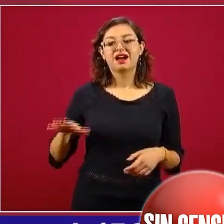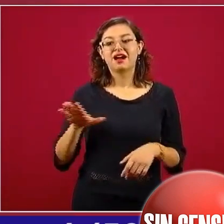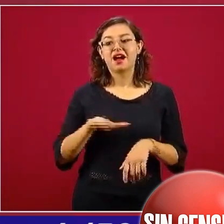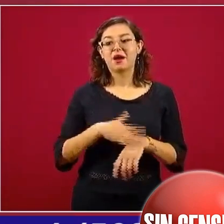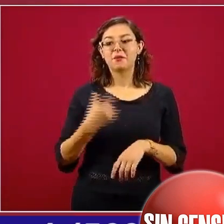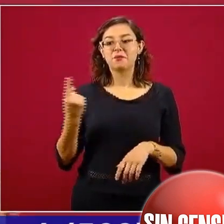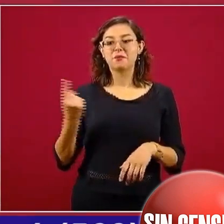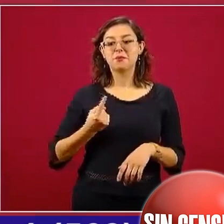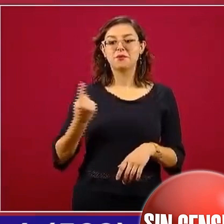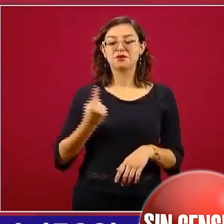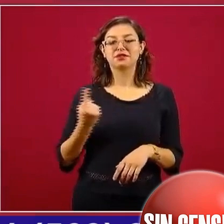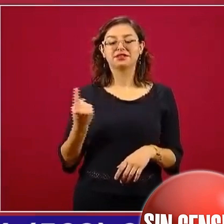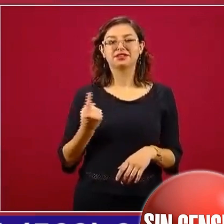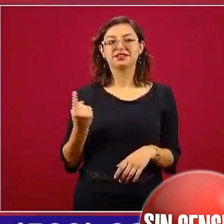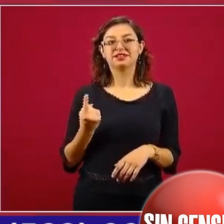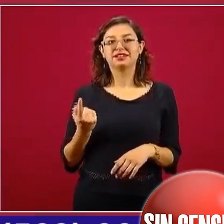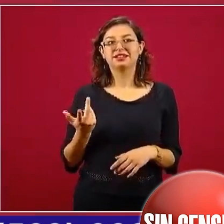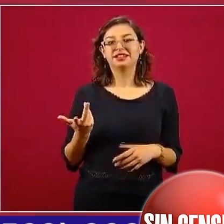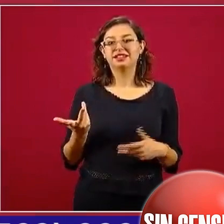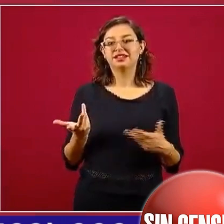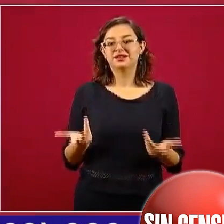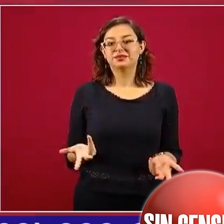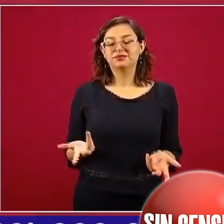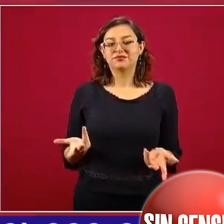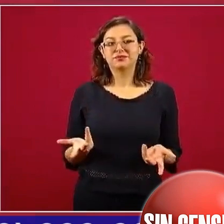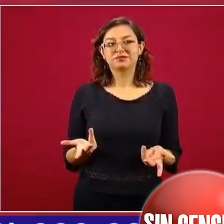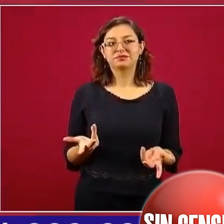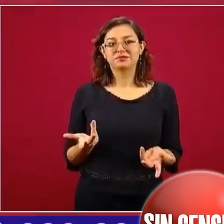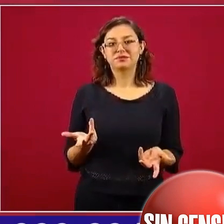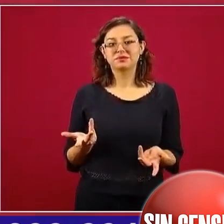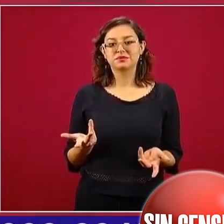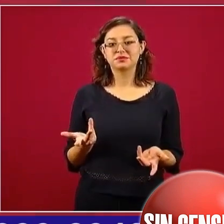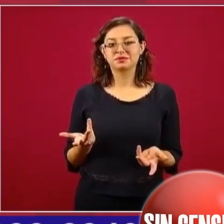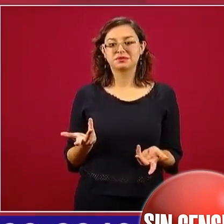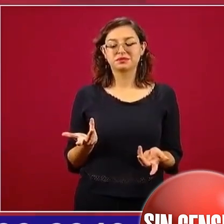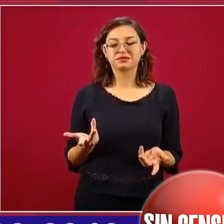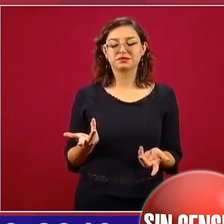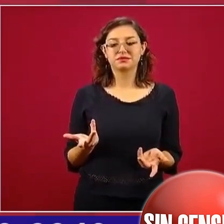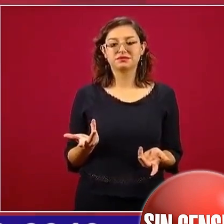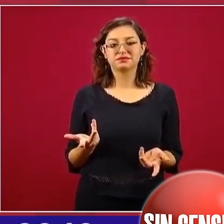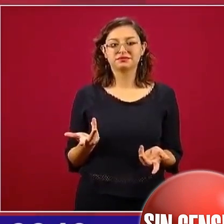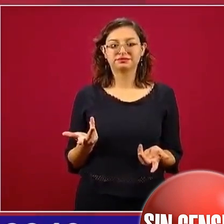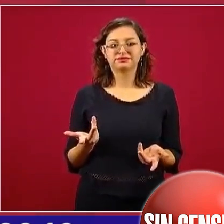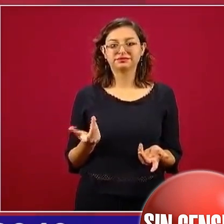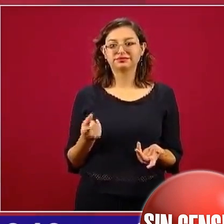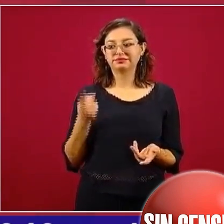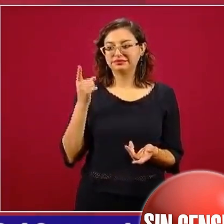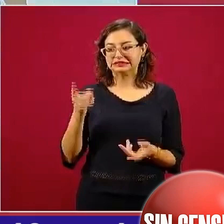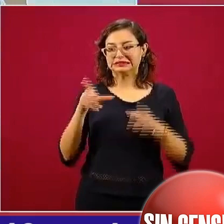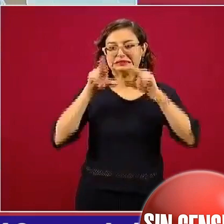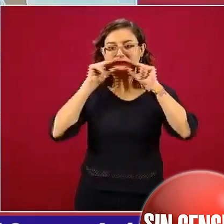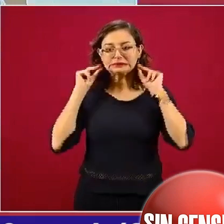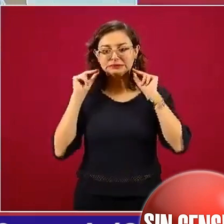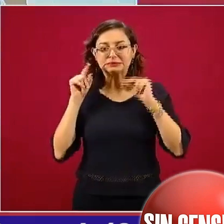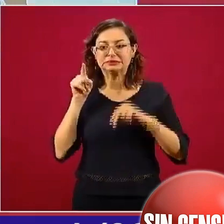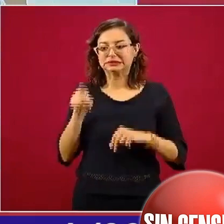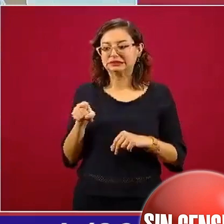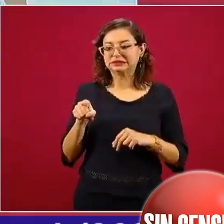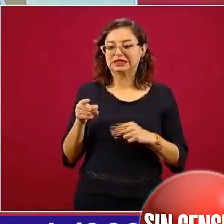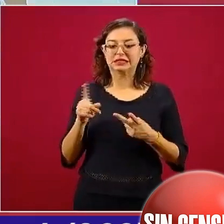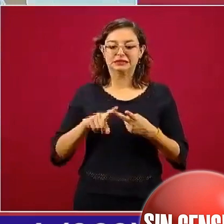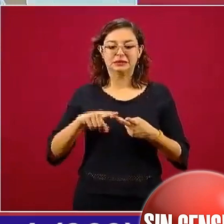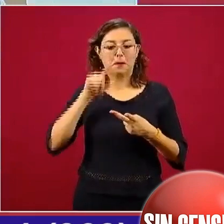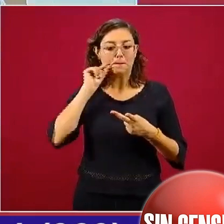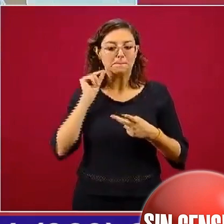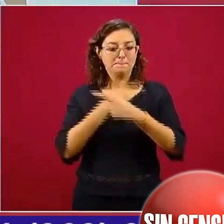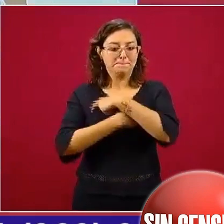porque por la presión que ejerce el movimiento zapatista, el